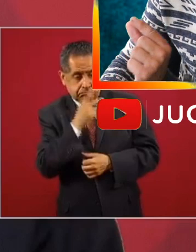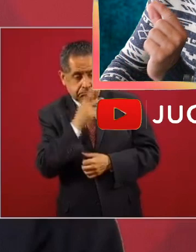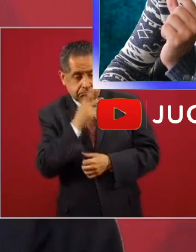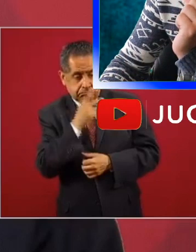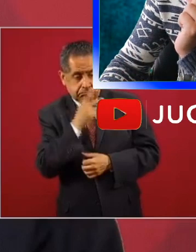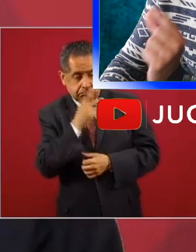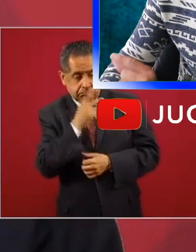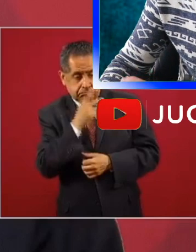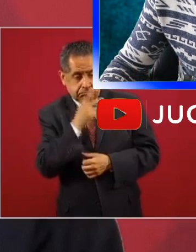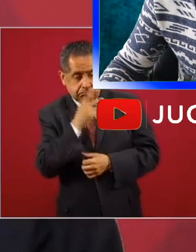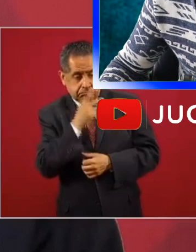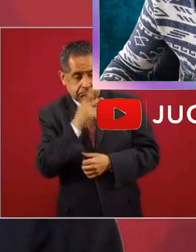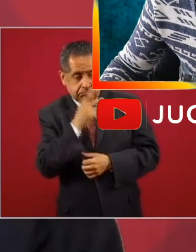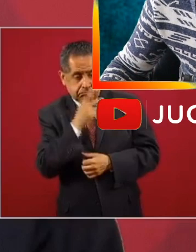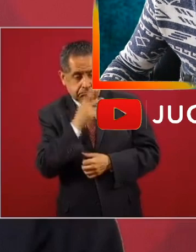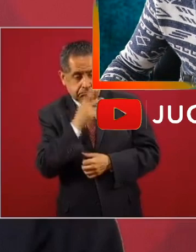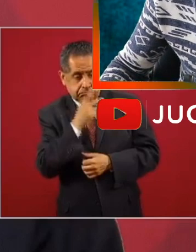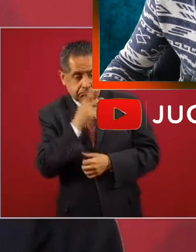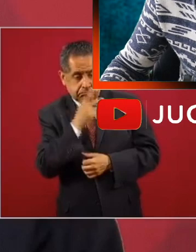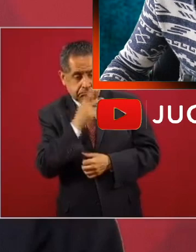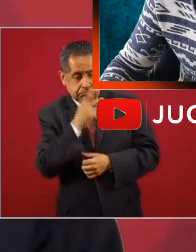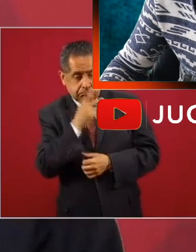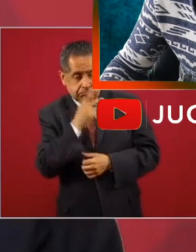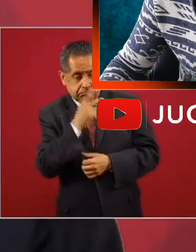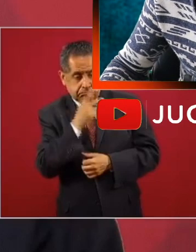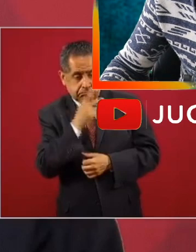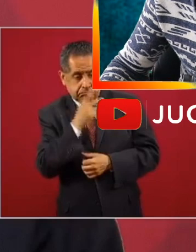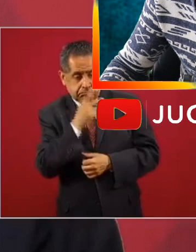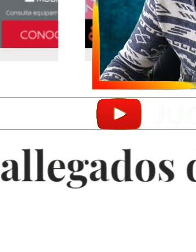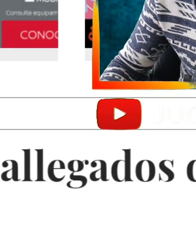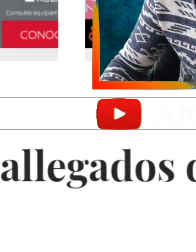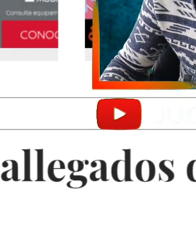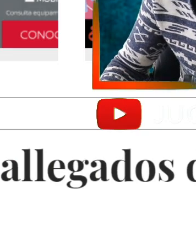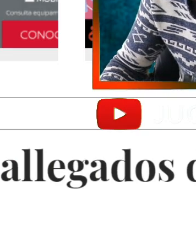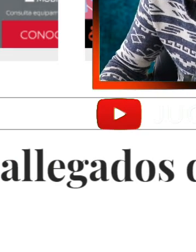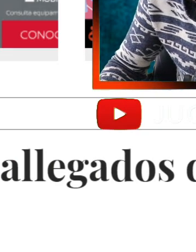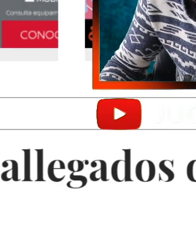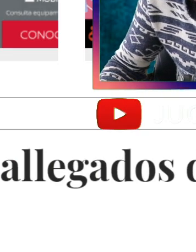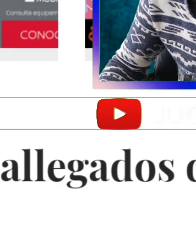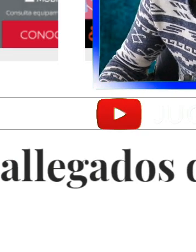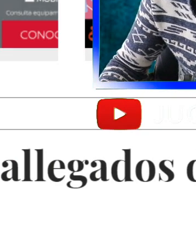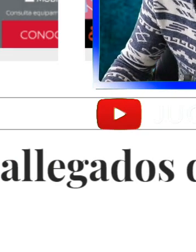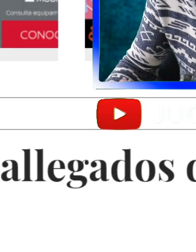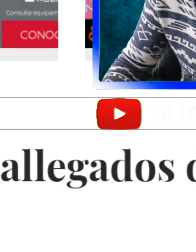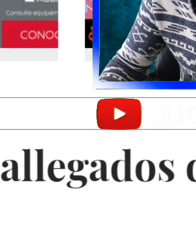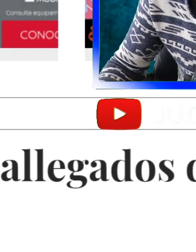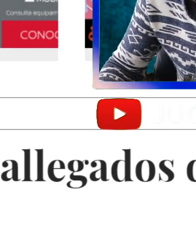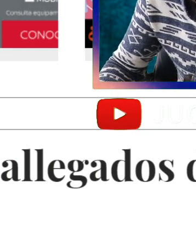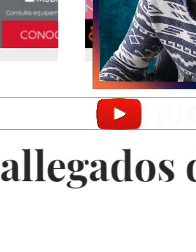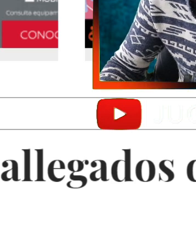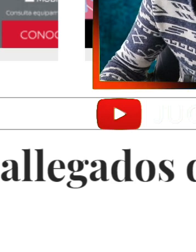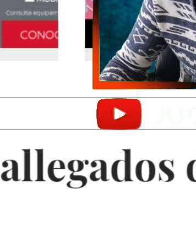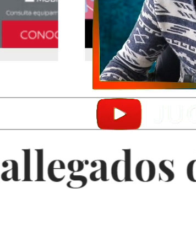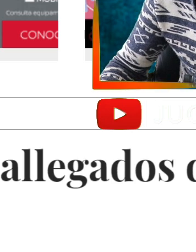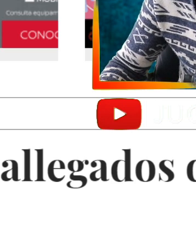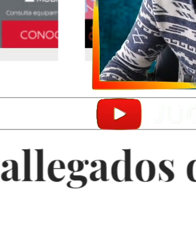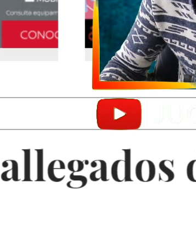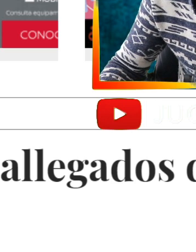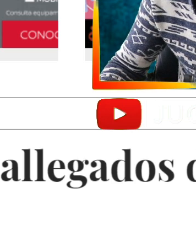mensajes. Cada quien se hace responsable de sus actos. ¿Qué se está diciendo hoy? Que la Fiscalía de Nueva